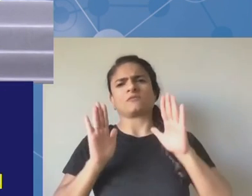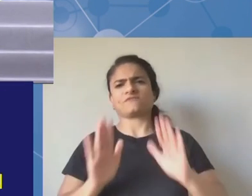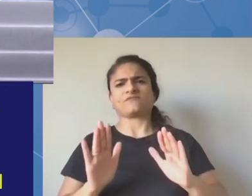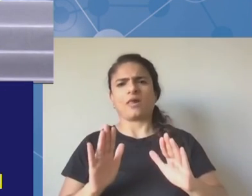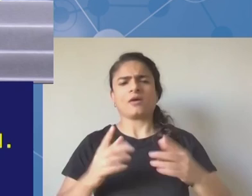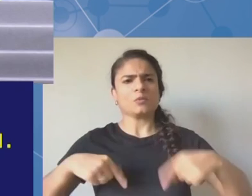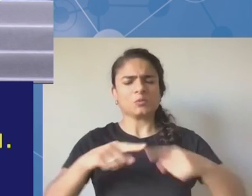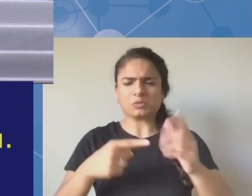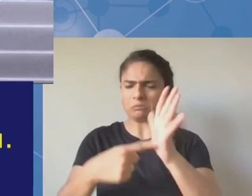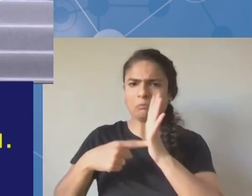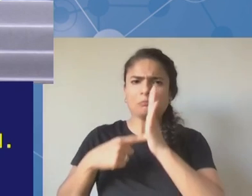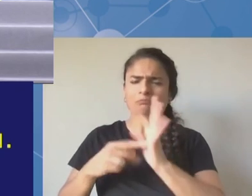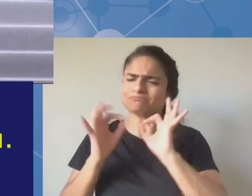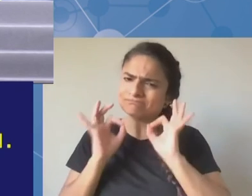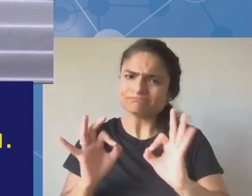al país anfitrión.